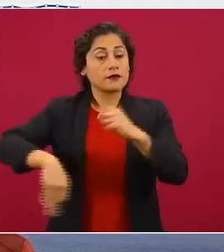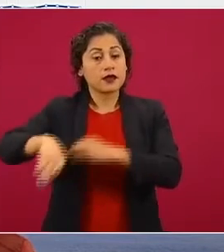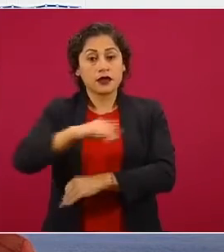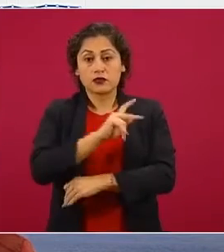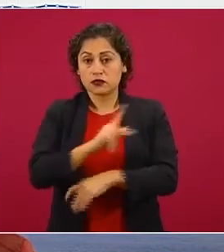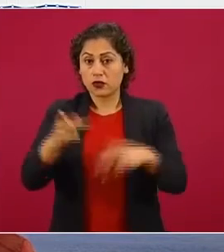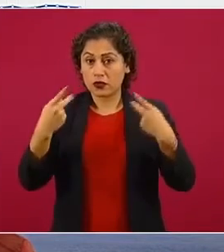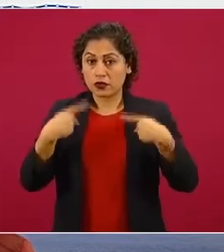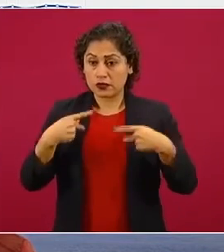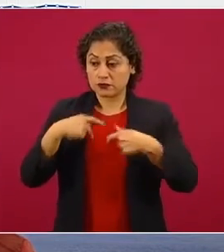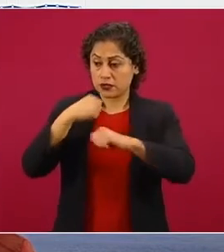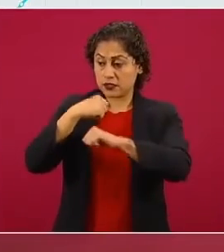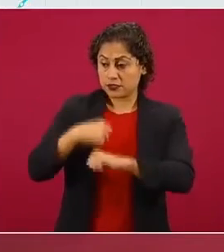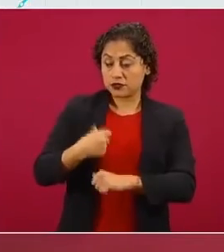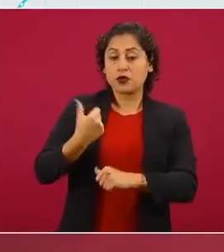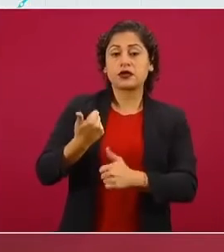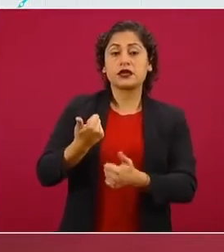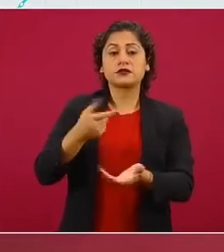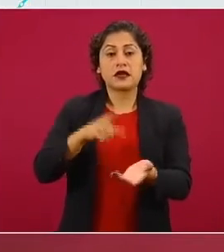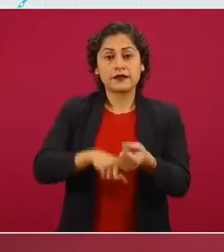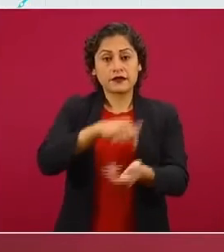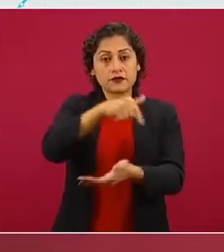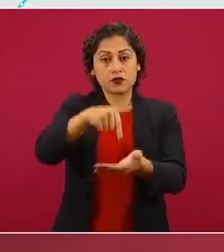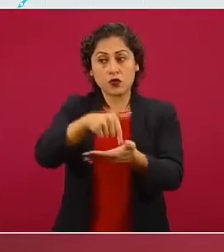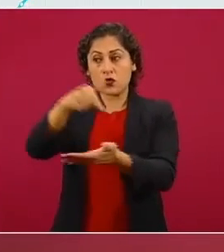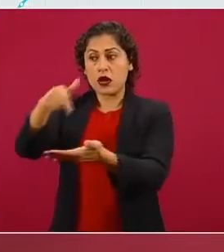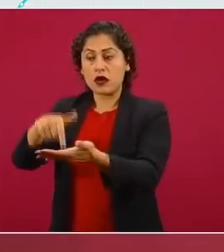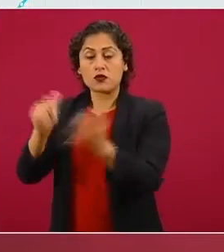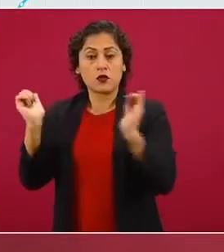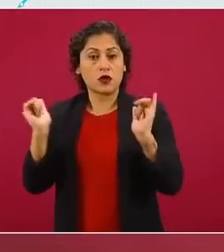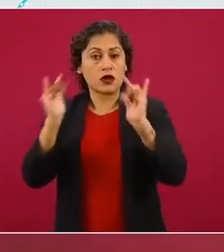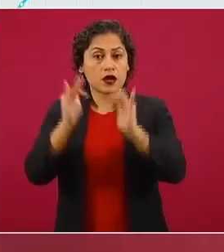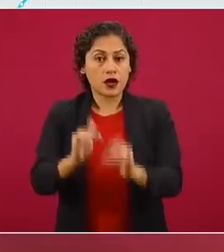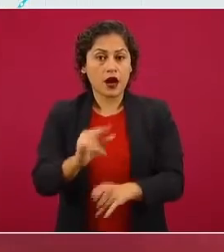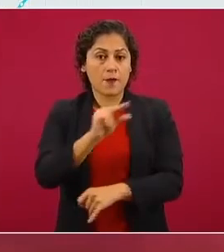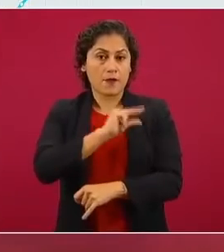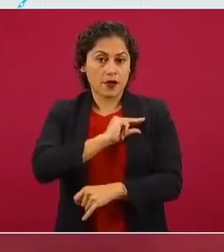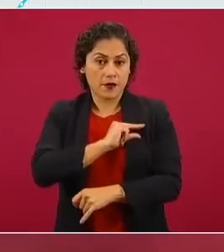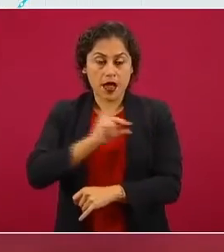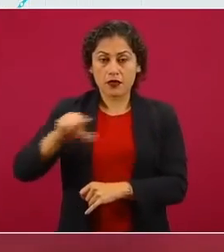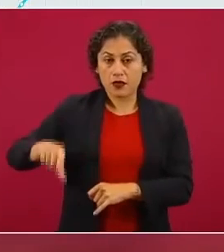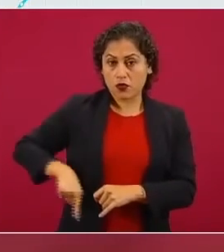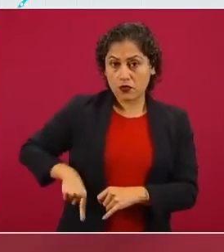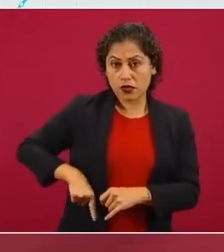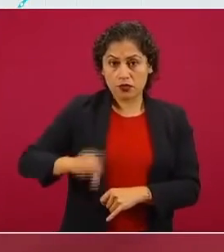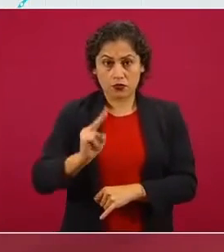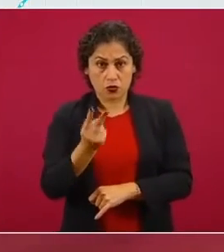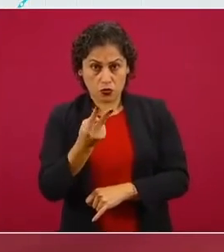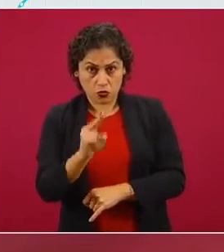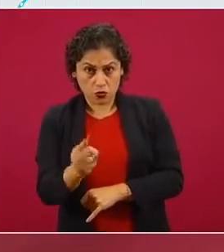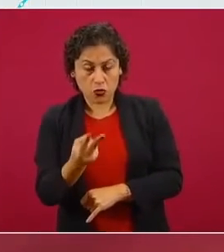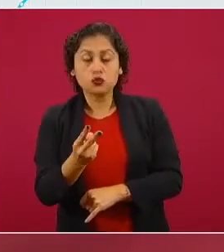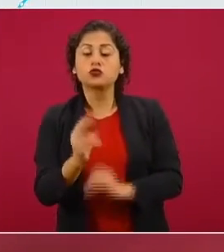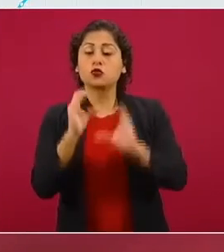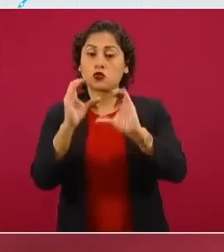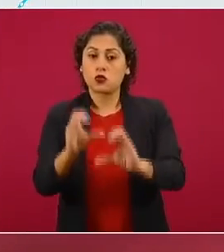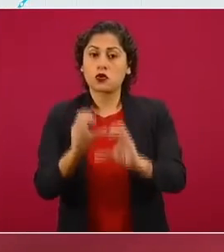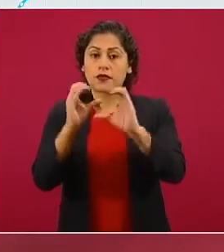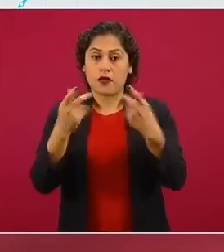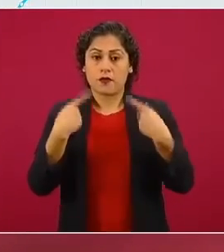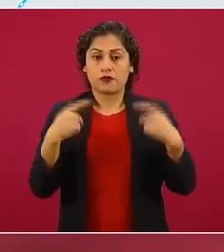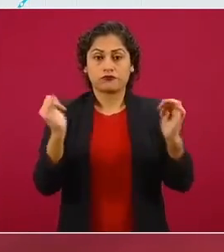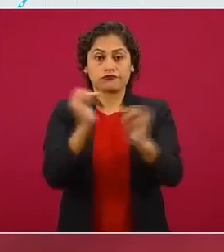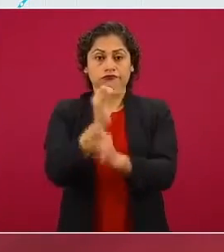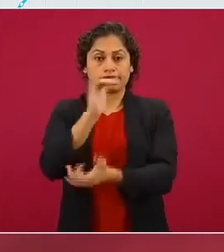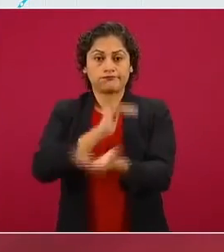quienes administran los espacios públicos, incluyendo los que son de propiedad privada pero de uso público, que haya mayor reducción.